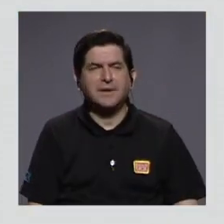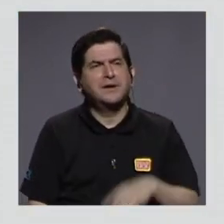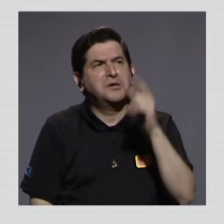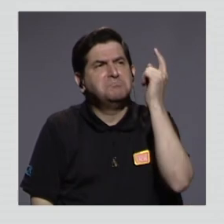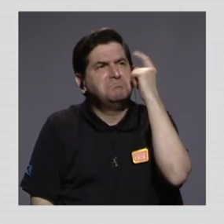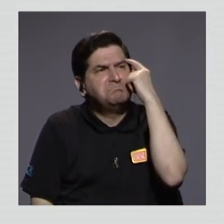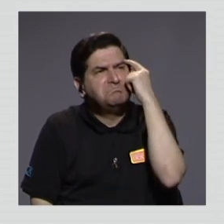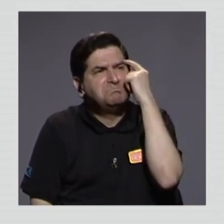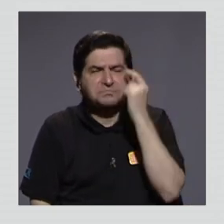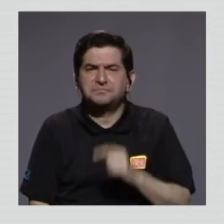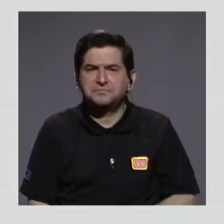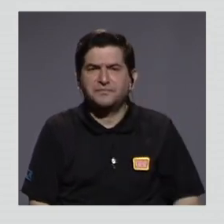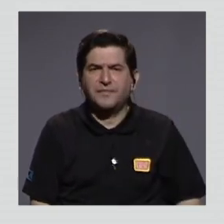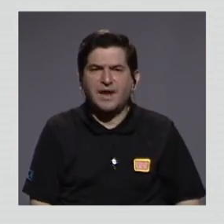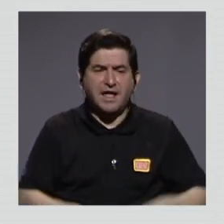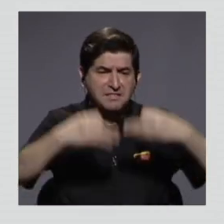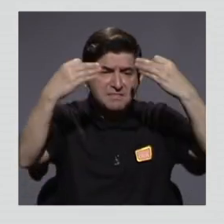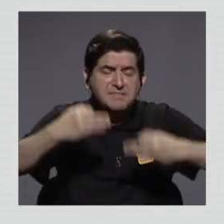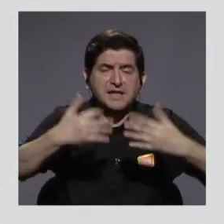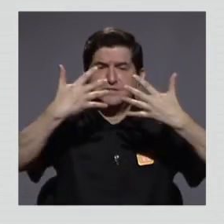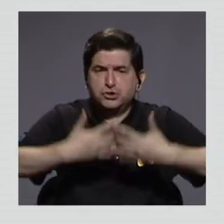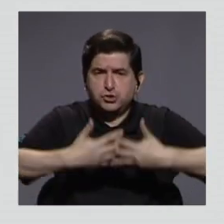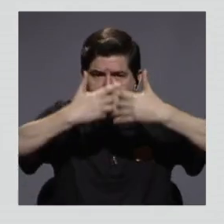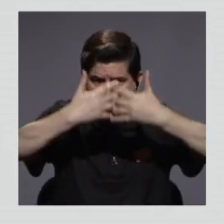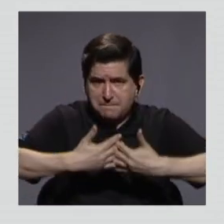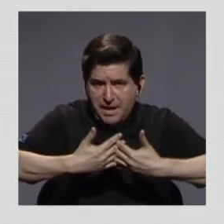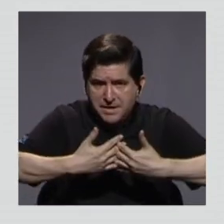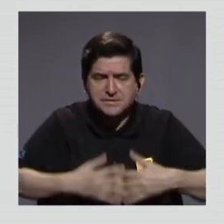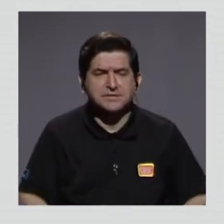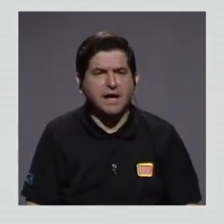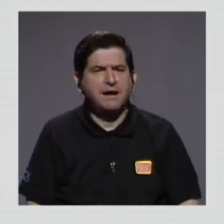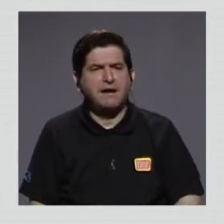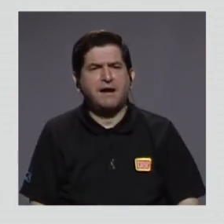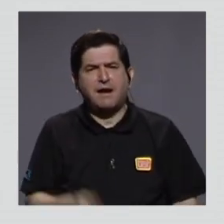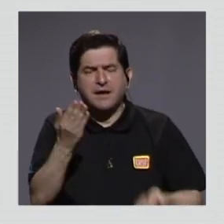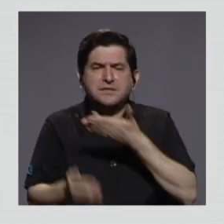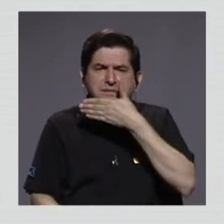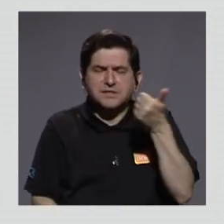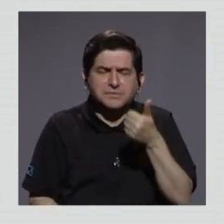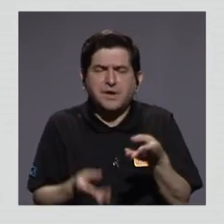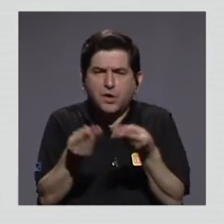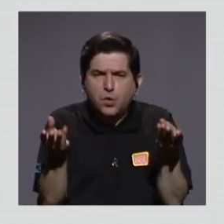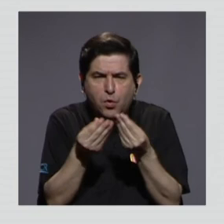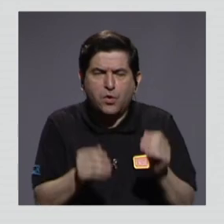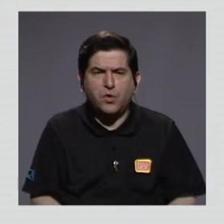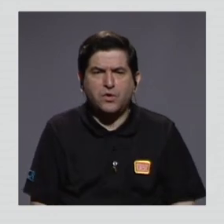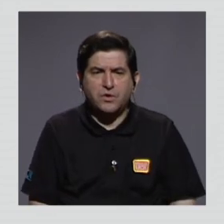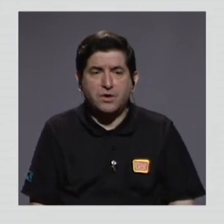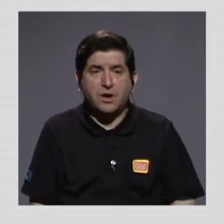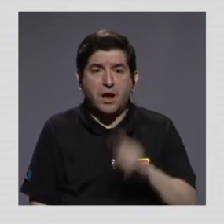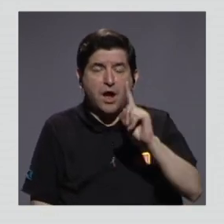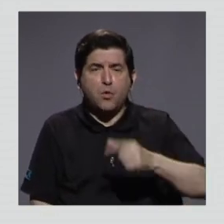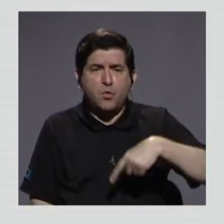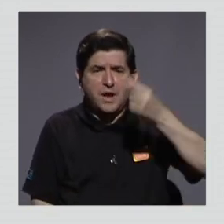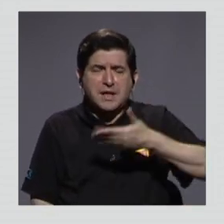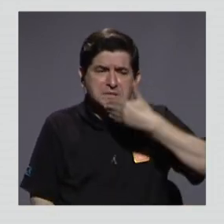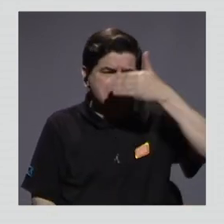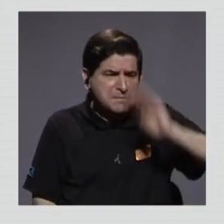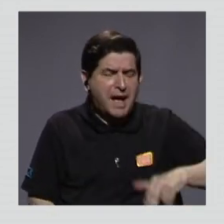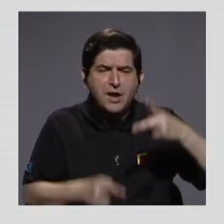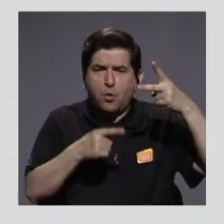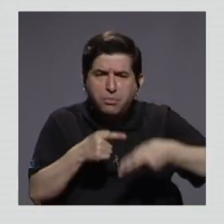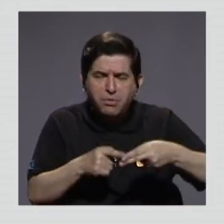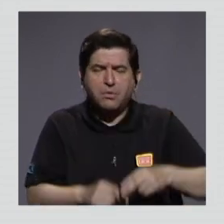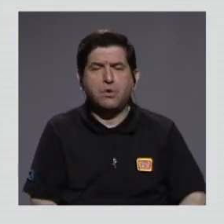de decisiones empresariales podemos mejorar la producción de empresa despidiendo un gerente malo y contratando un gerente